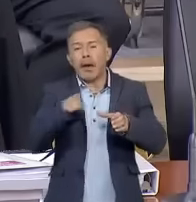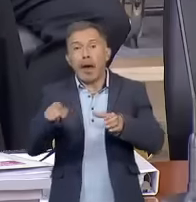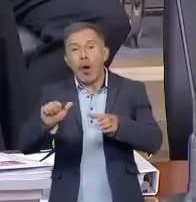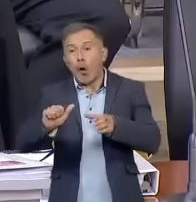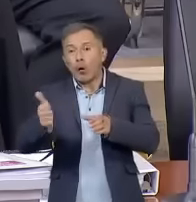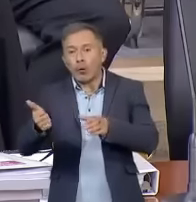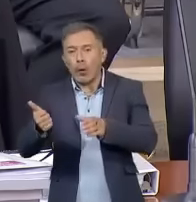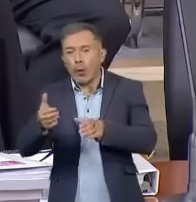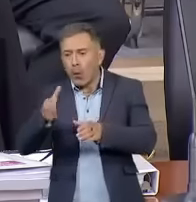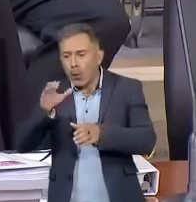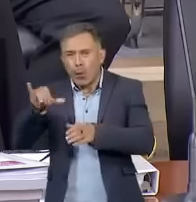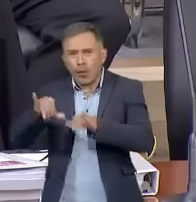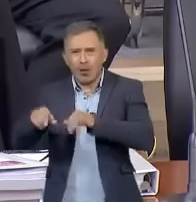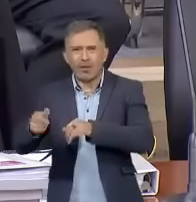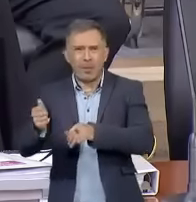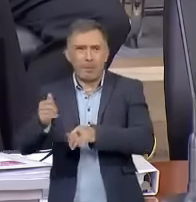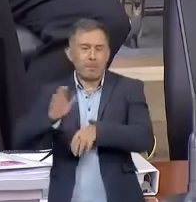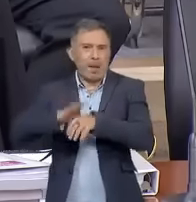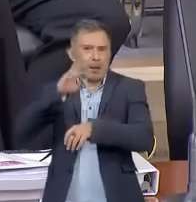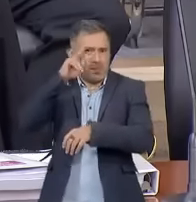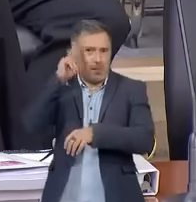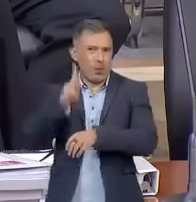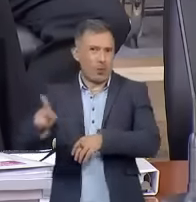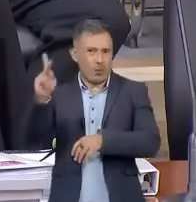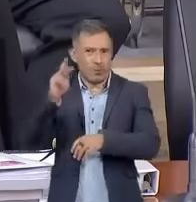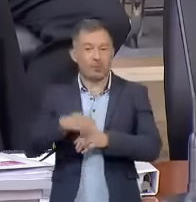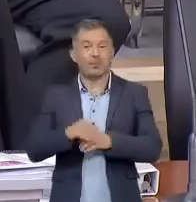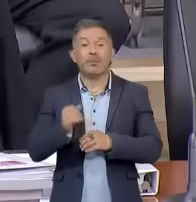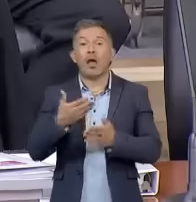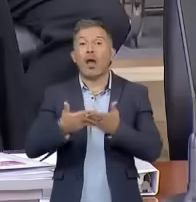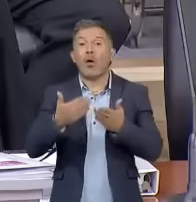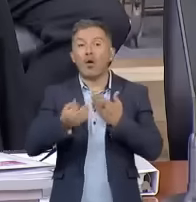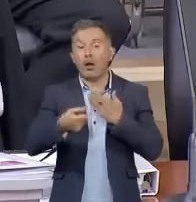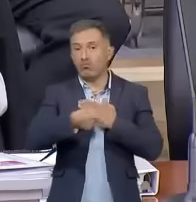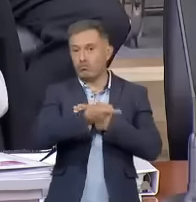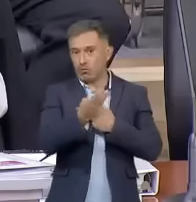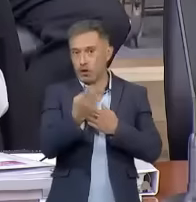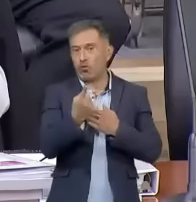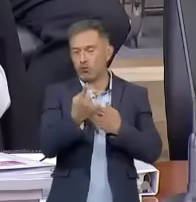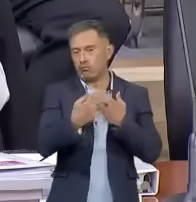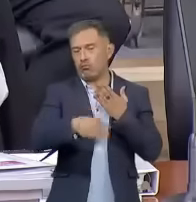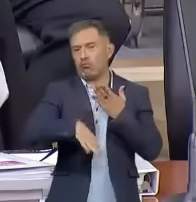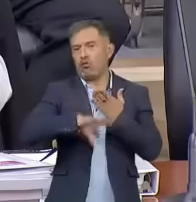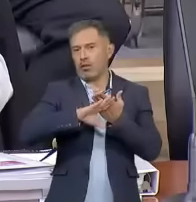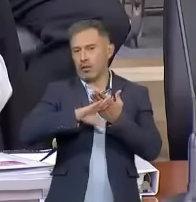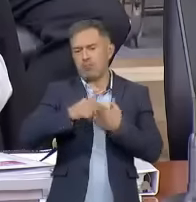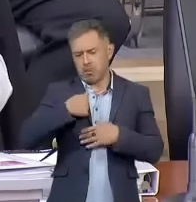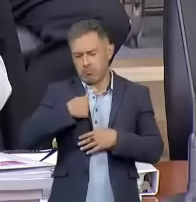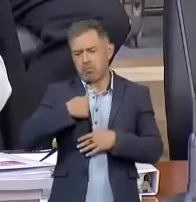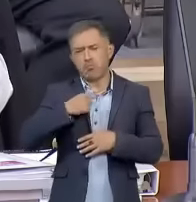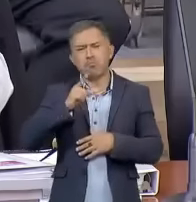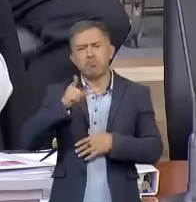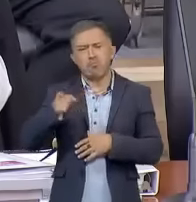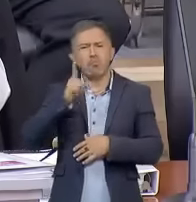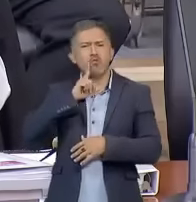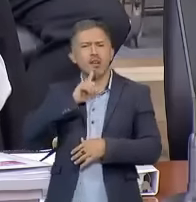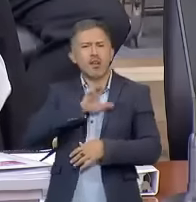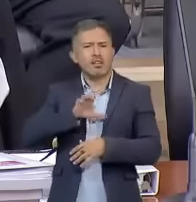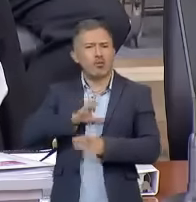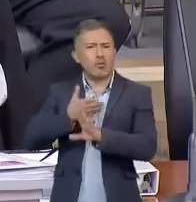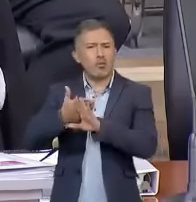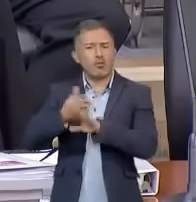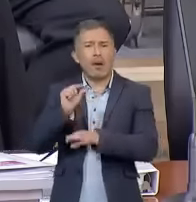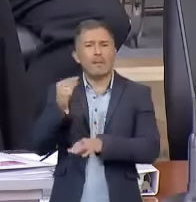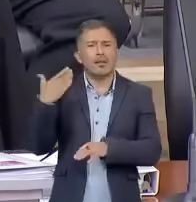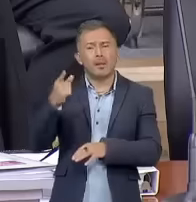que no lo son y que se convierten en un actor más en contra de nuestra candidatura el hecho más reciente fue el de Delfina